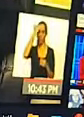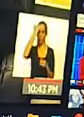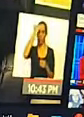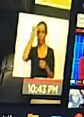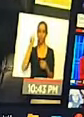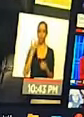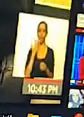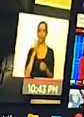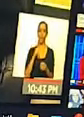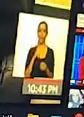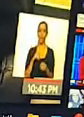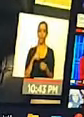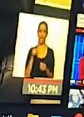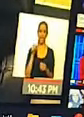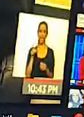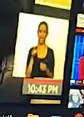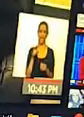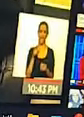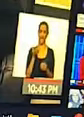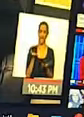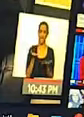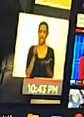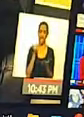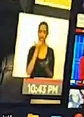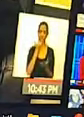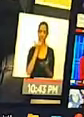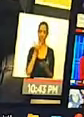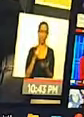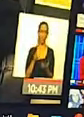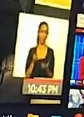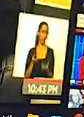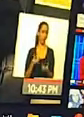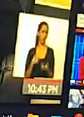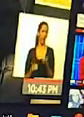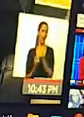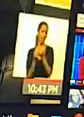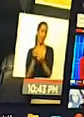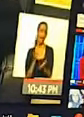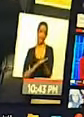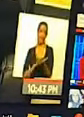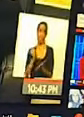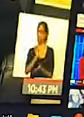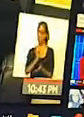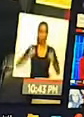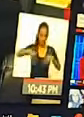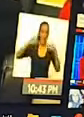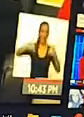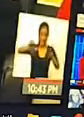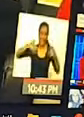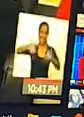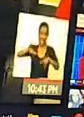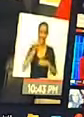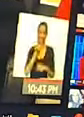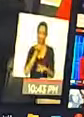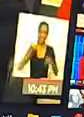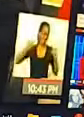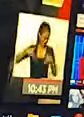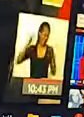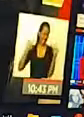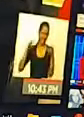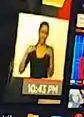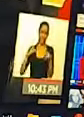si el tipo la está embarrando, vamos a oponernos a que la embarre, ¿no? No, no, jamás. Él la está embarrando y que nosotros estamos que sigue solo. En caída libre, eso